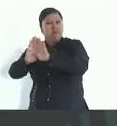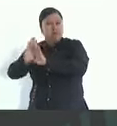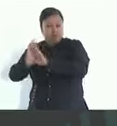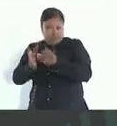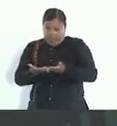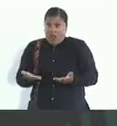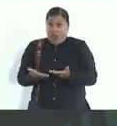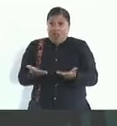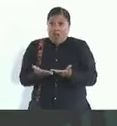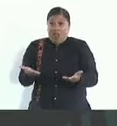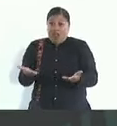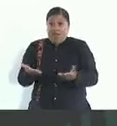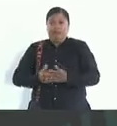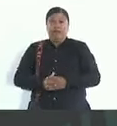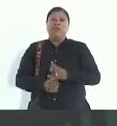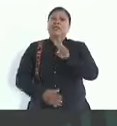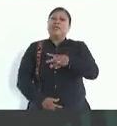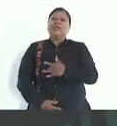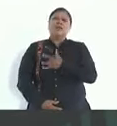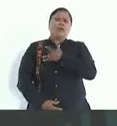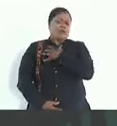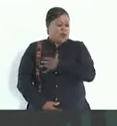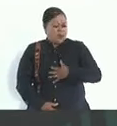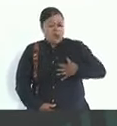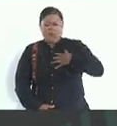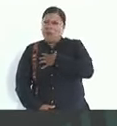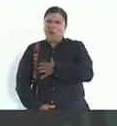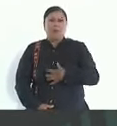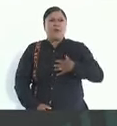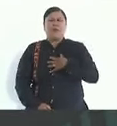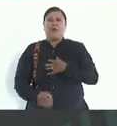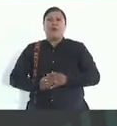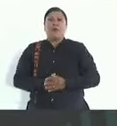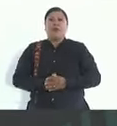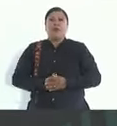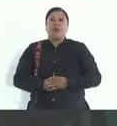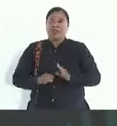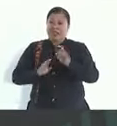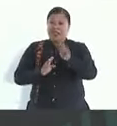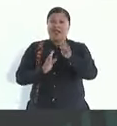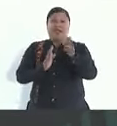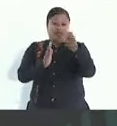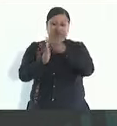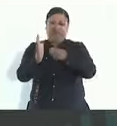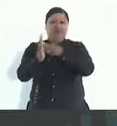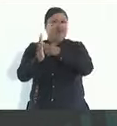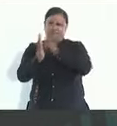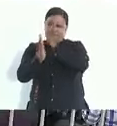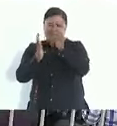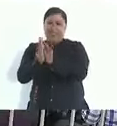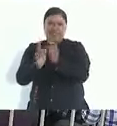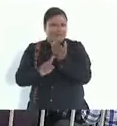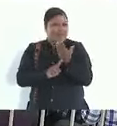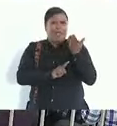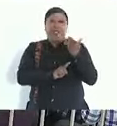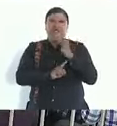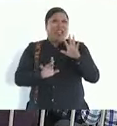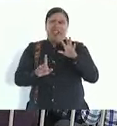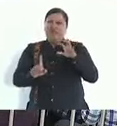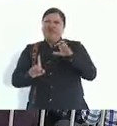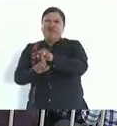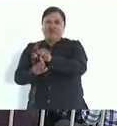hoy celebramos con júbilo el logro de una reforma anhelada por la